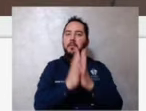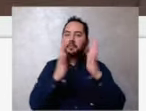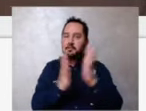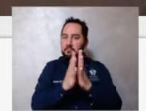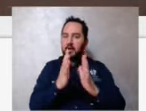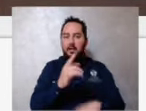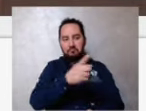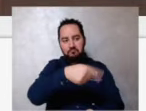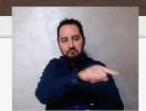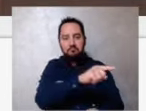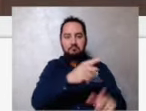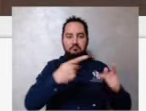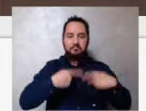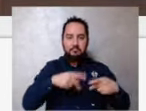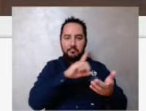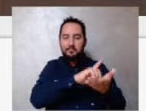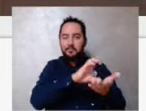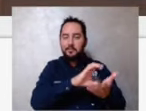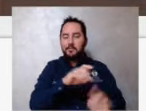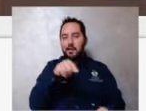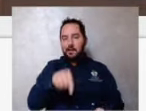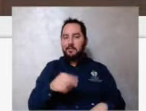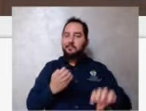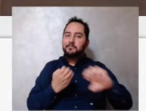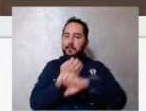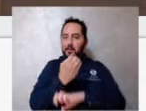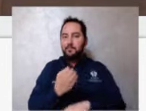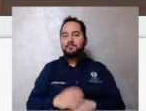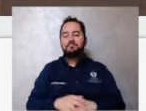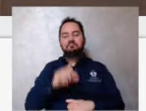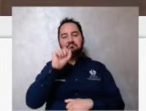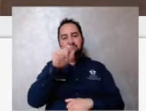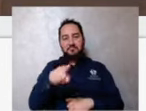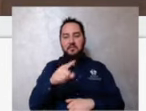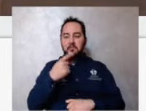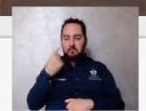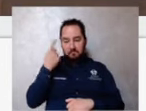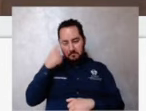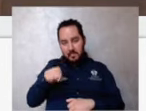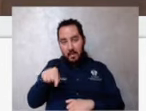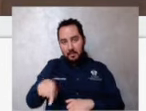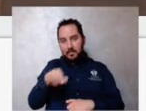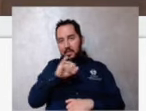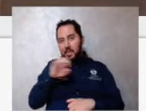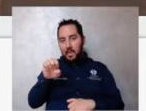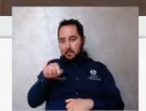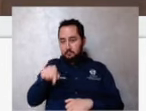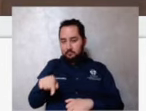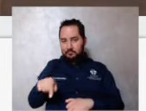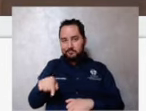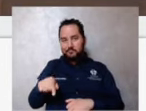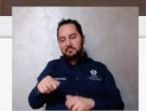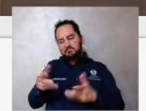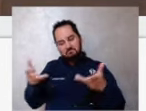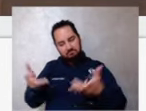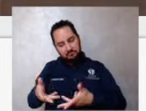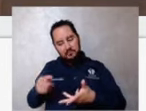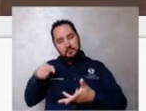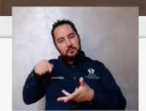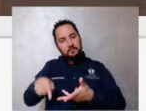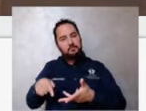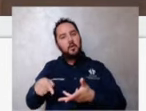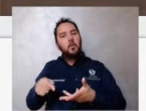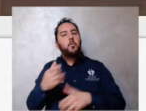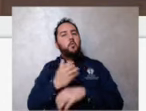de elección popular dentro del Estado, así como también ordenó al Instituto Estatal Electoral que se implementen las acciones afirmativas